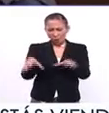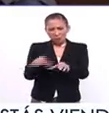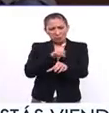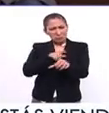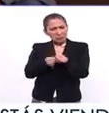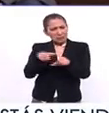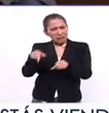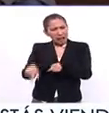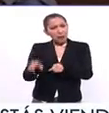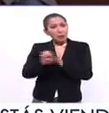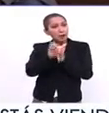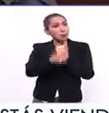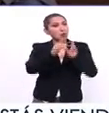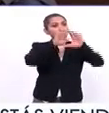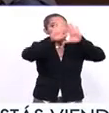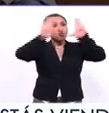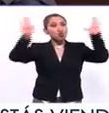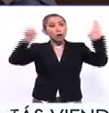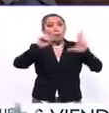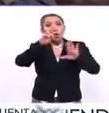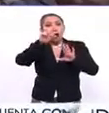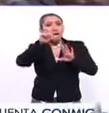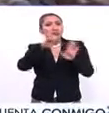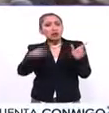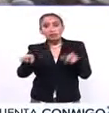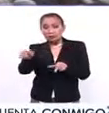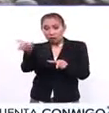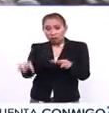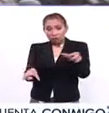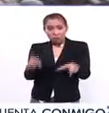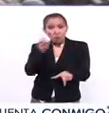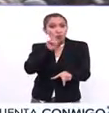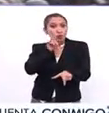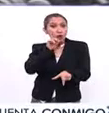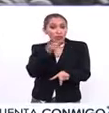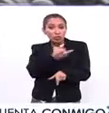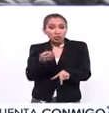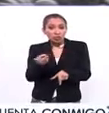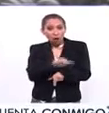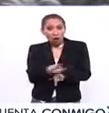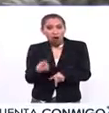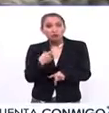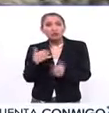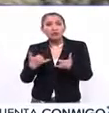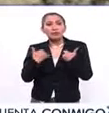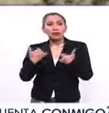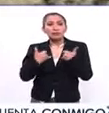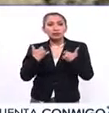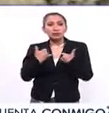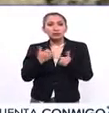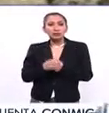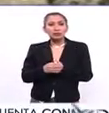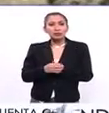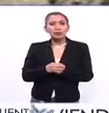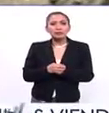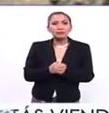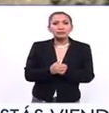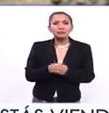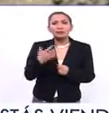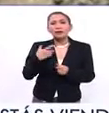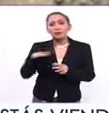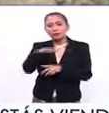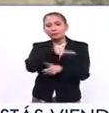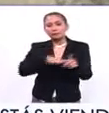Exacto. la presencia, por ejemplo, del muralismo mexicano. Por supuesto, eran mujeres. Eran mujeres, que habían además. entrado jóvenes, mucho más jóvenes que los surrealistas,